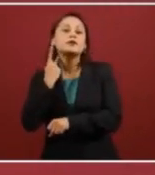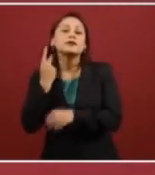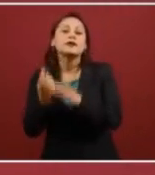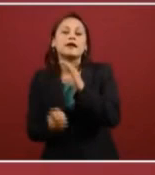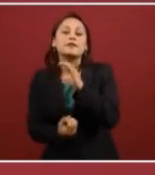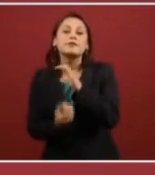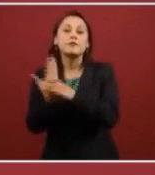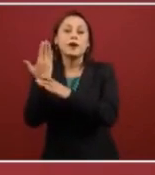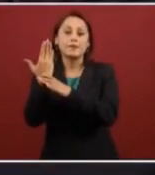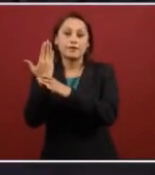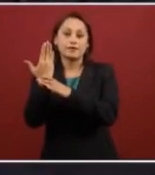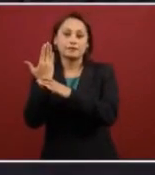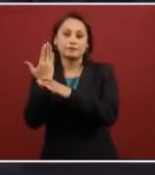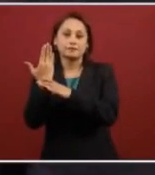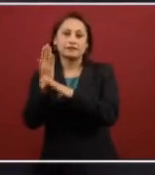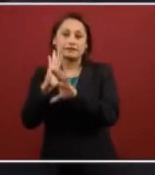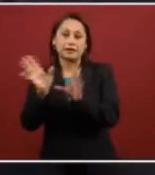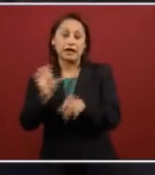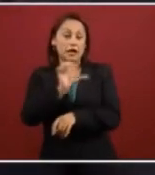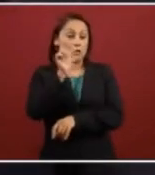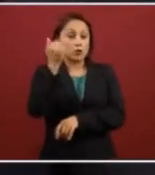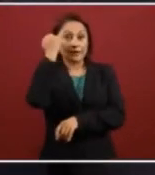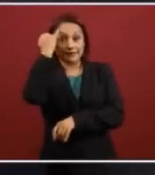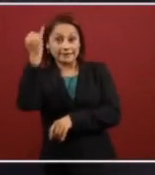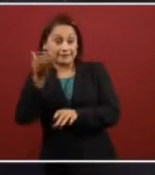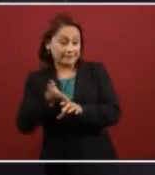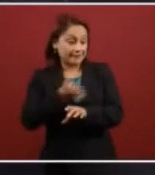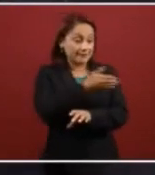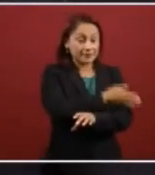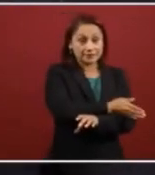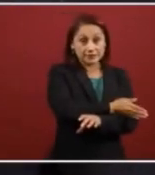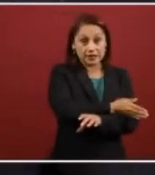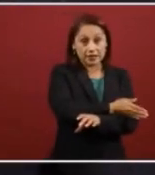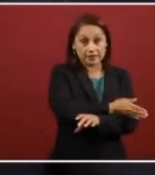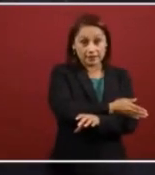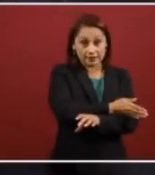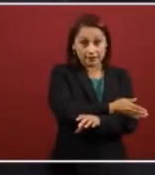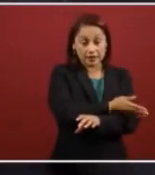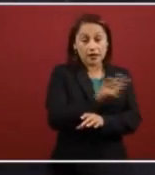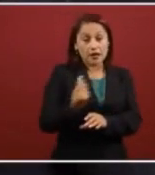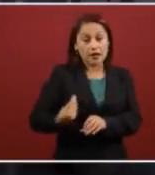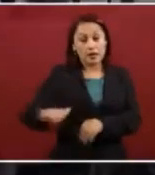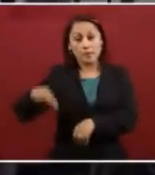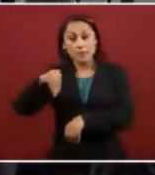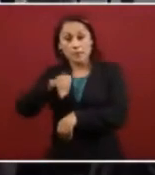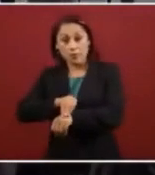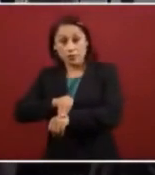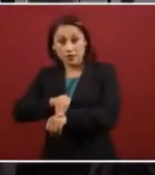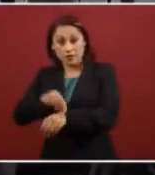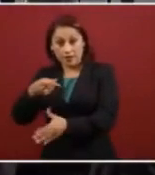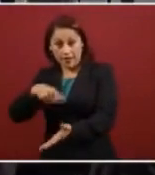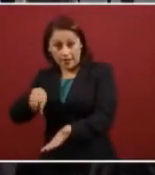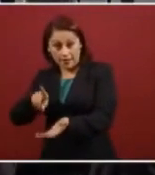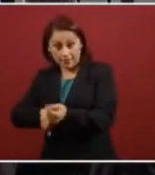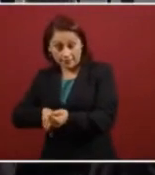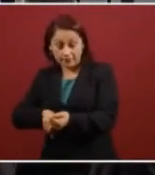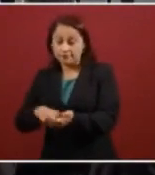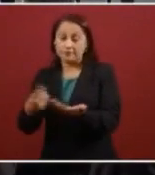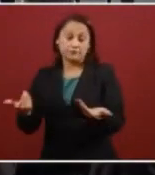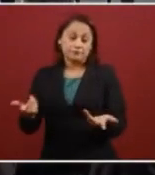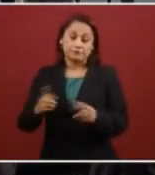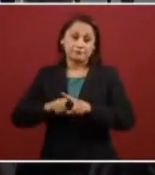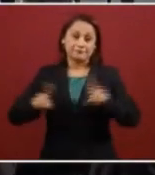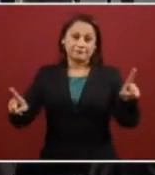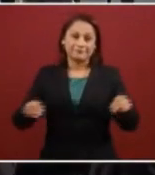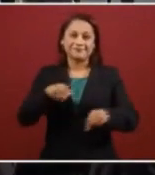can't meter vino nuevo en botellas viejas. The new politics or new wine in an old bottle, but that's biblical. Porque no es